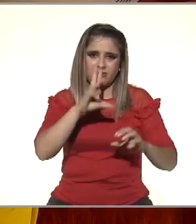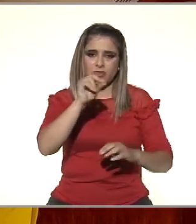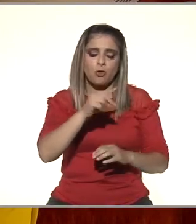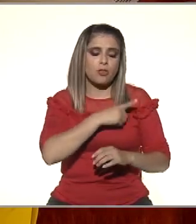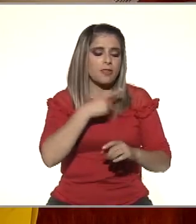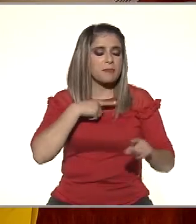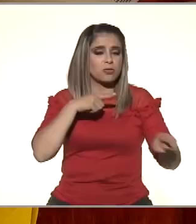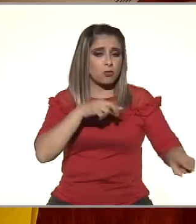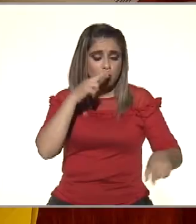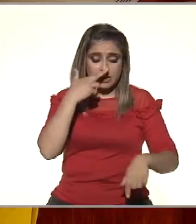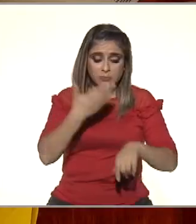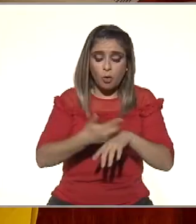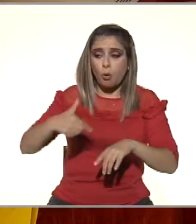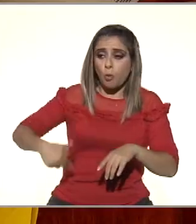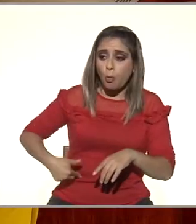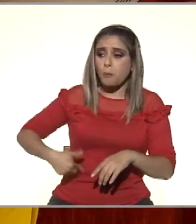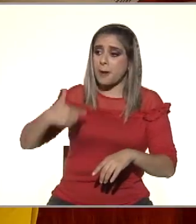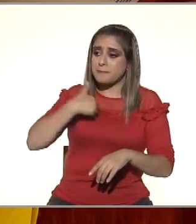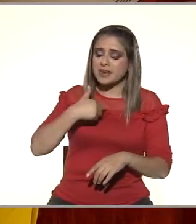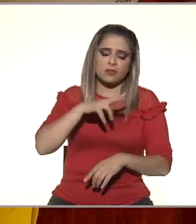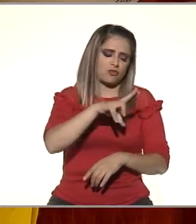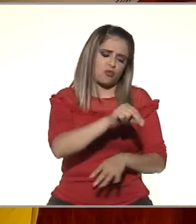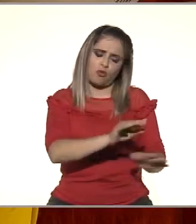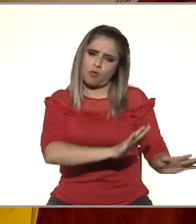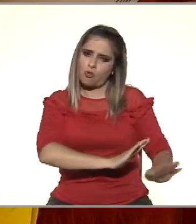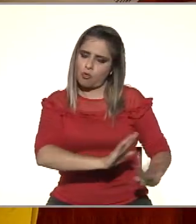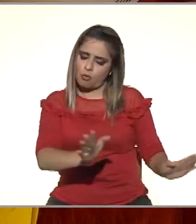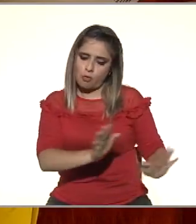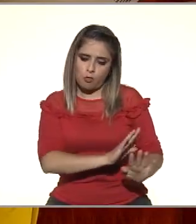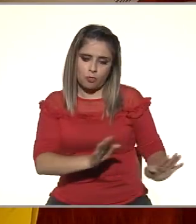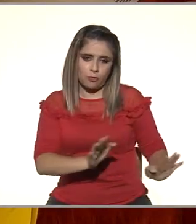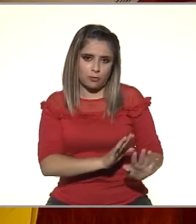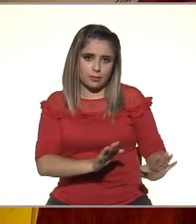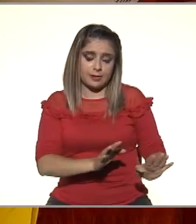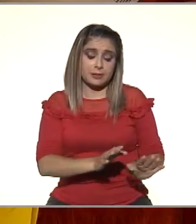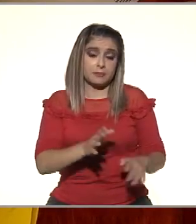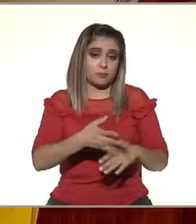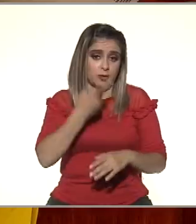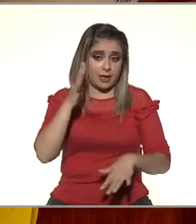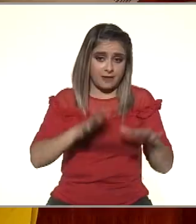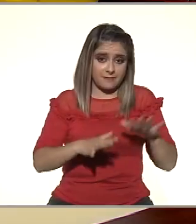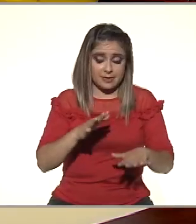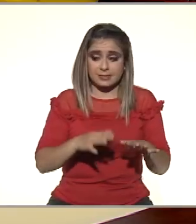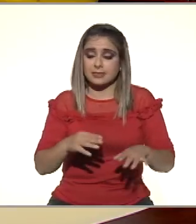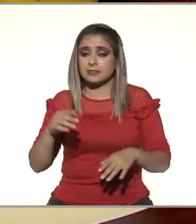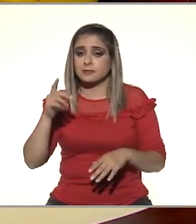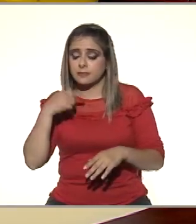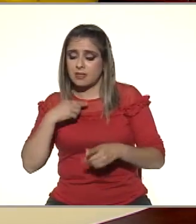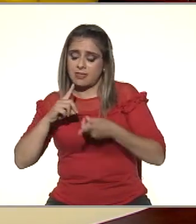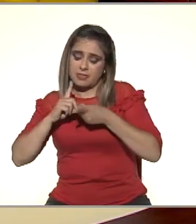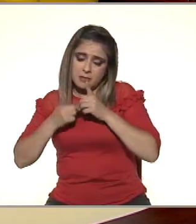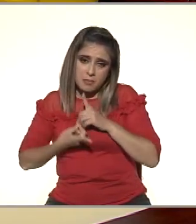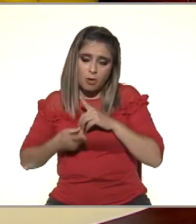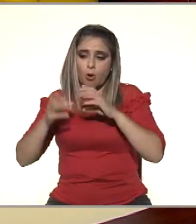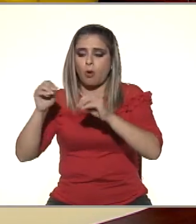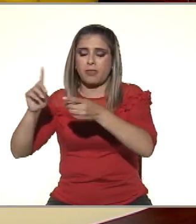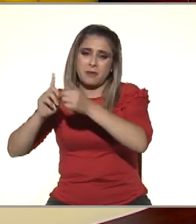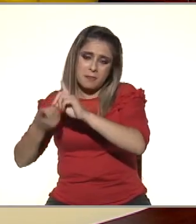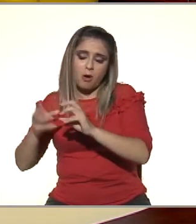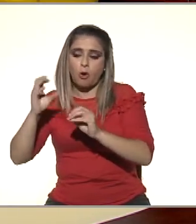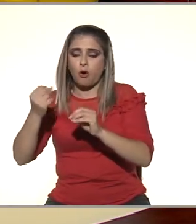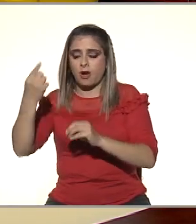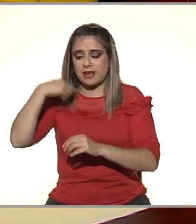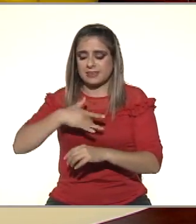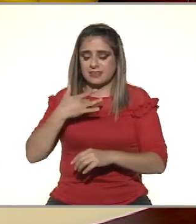ellos responsabilidades que no les tocan. Hay muchas situaciones donde alguna de las dos partes se deprime, tiene mucha culpa